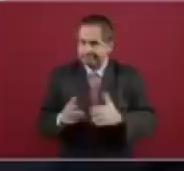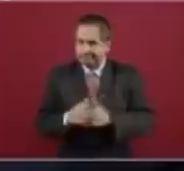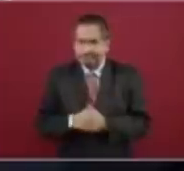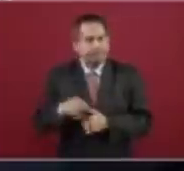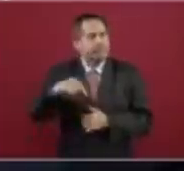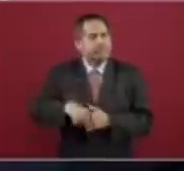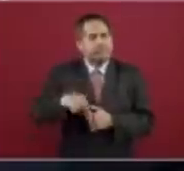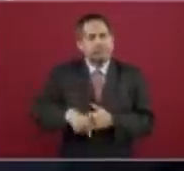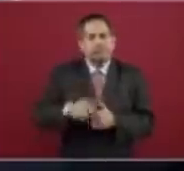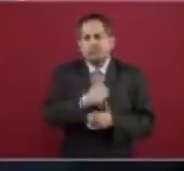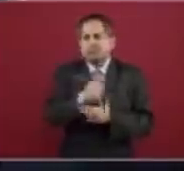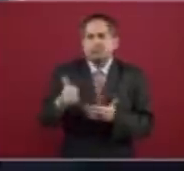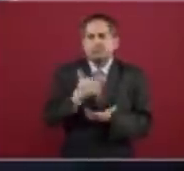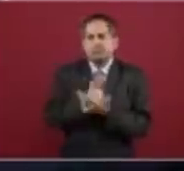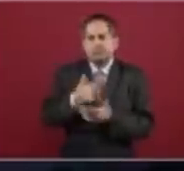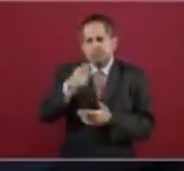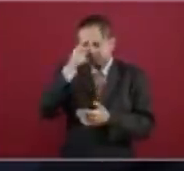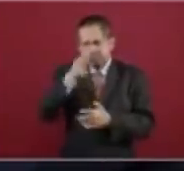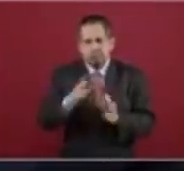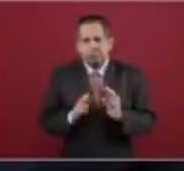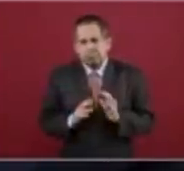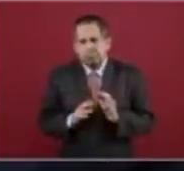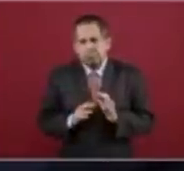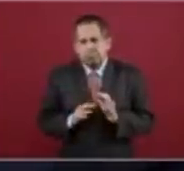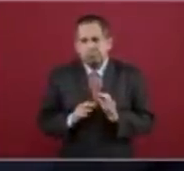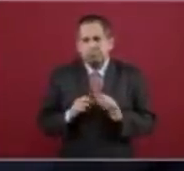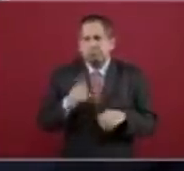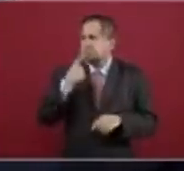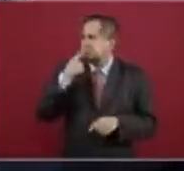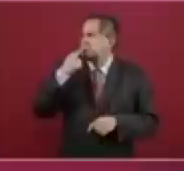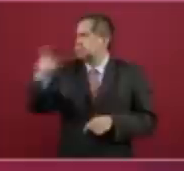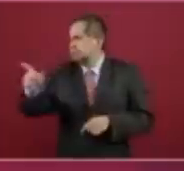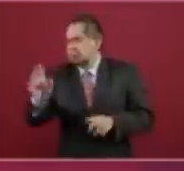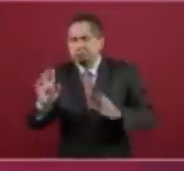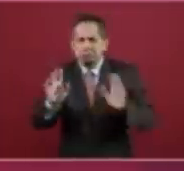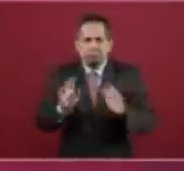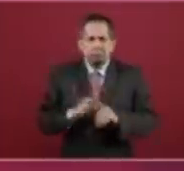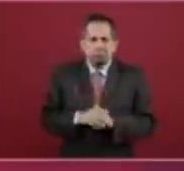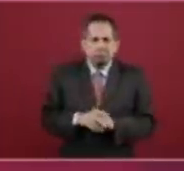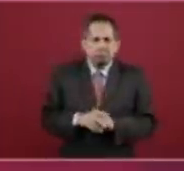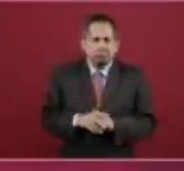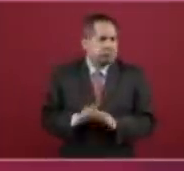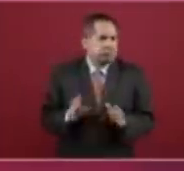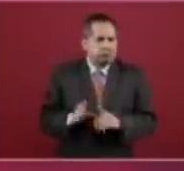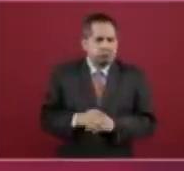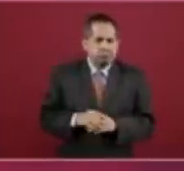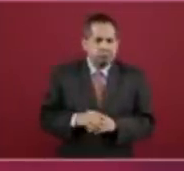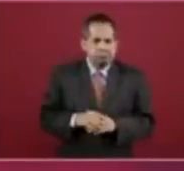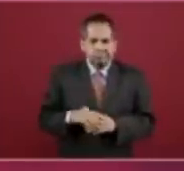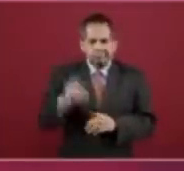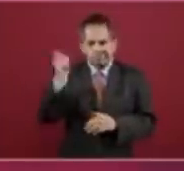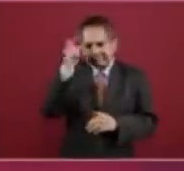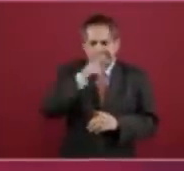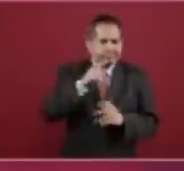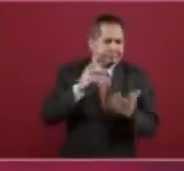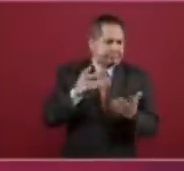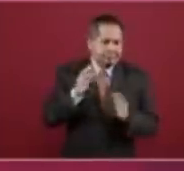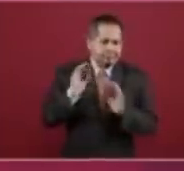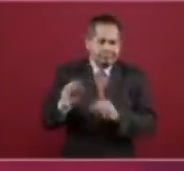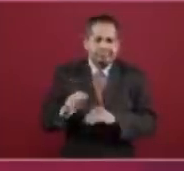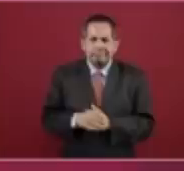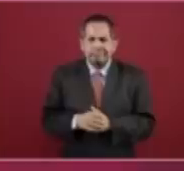Aquí, en la capital, se puede hacer una denuncia y es muy difícil